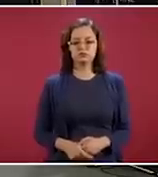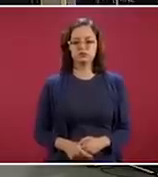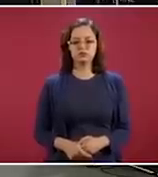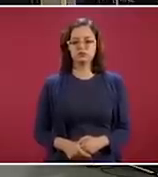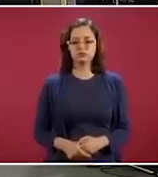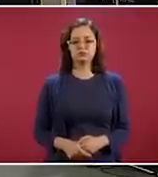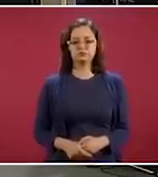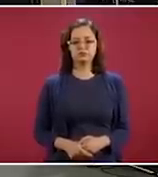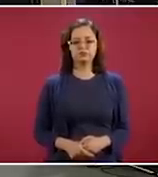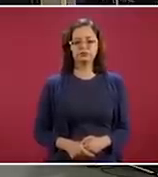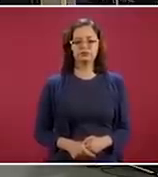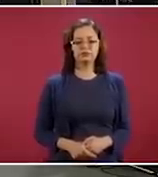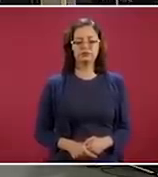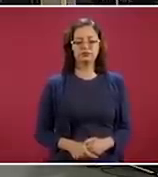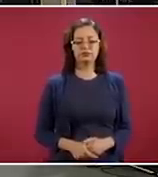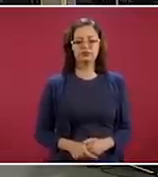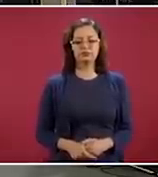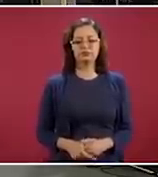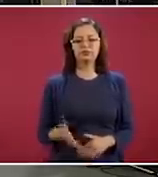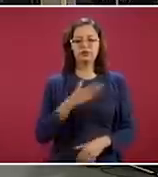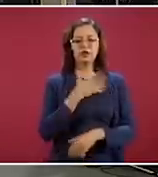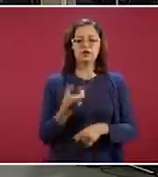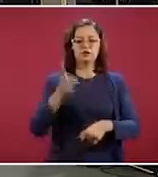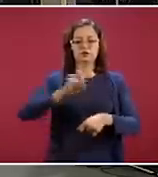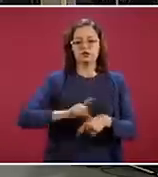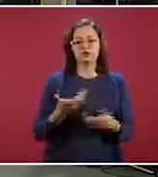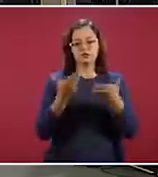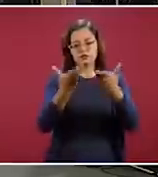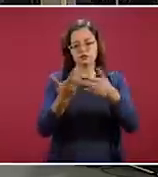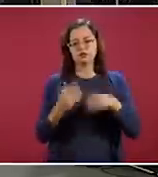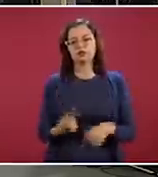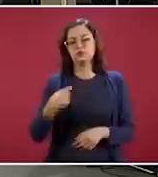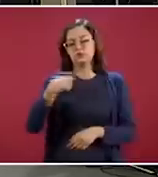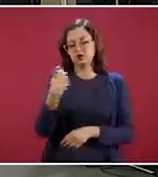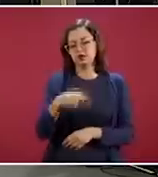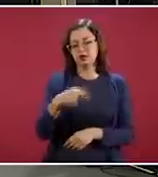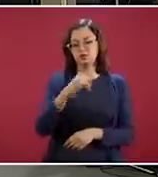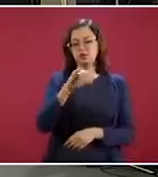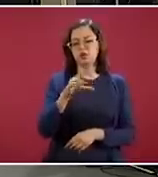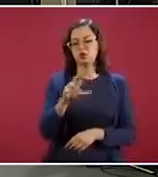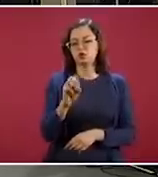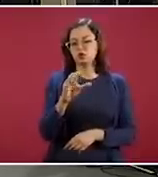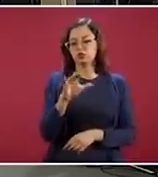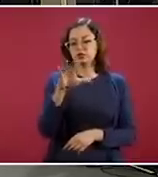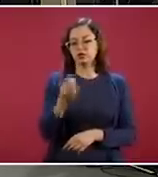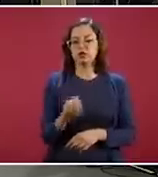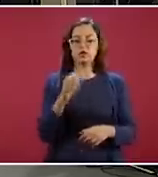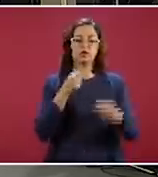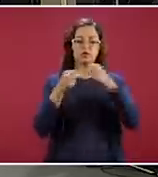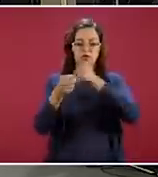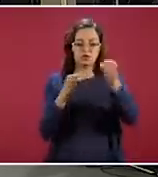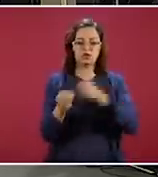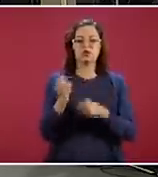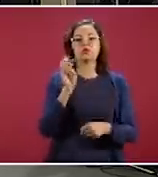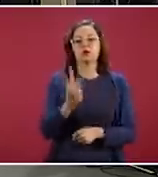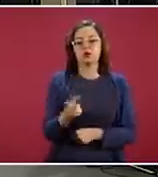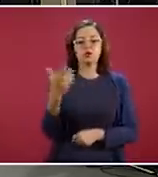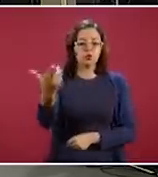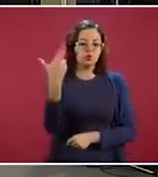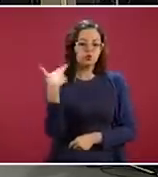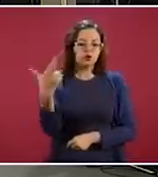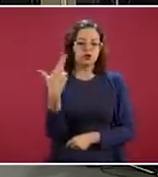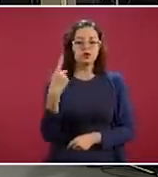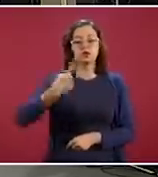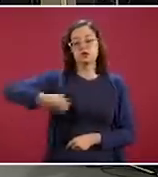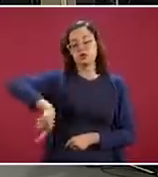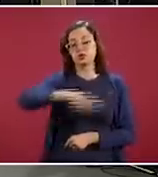Adelante. Sí. Buenos días, comisionado. Rocío Jardines, de W Radio. Quisiera preguntarle, hemos transmitido un reportaje